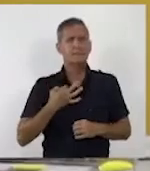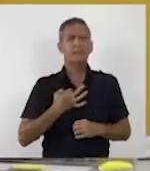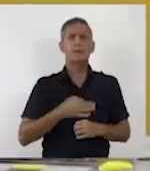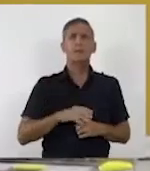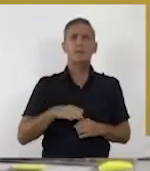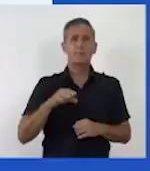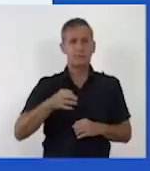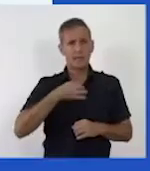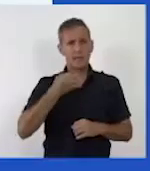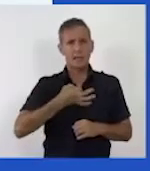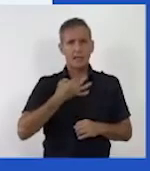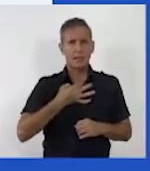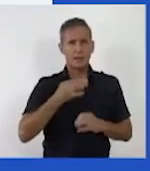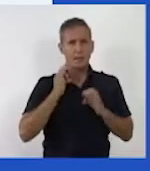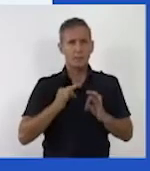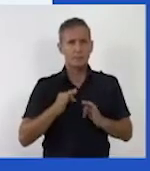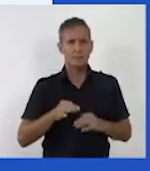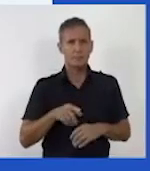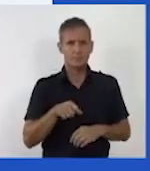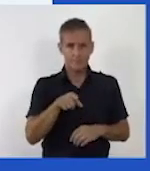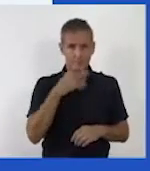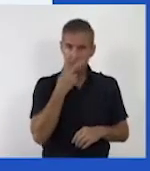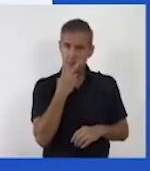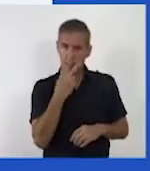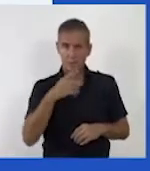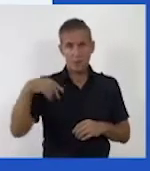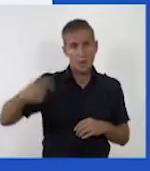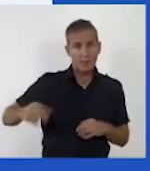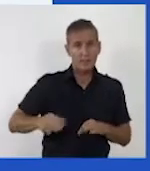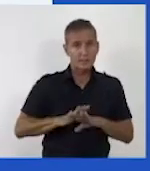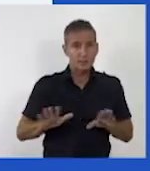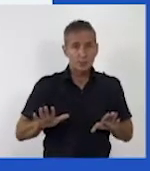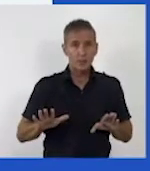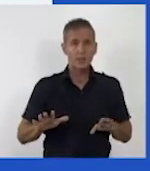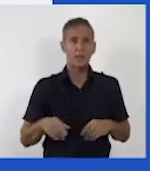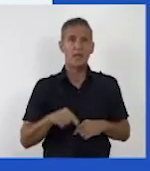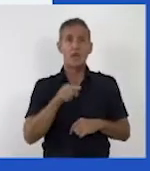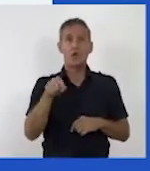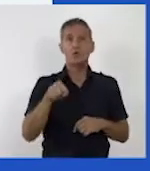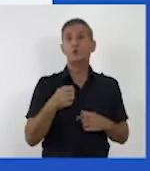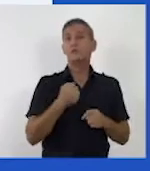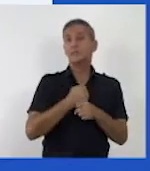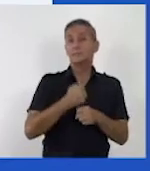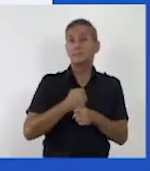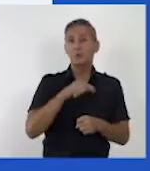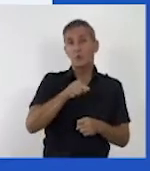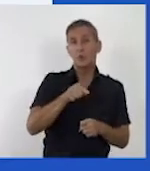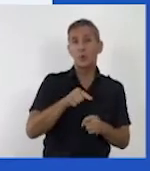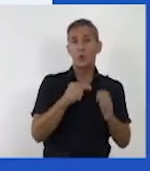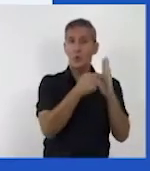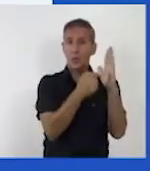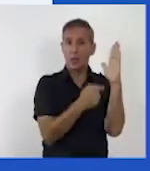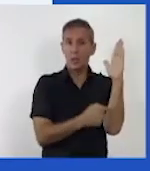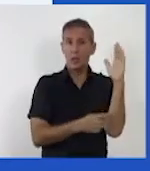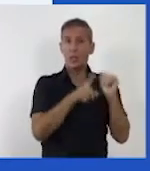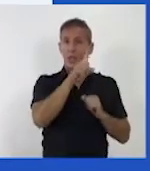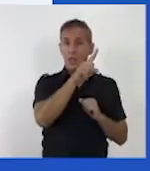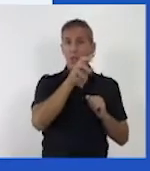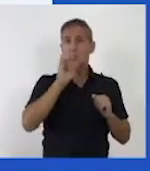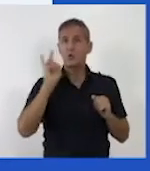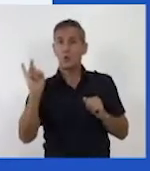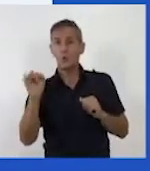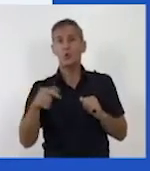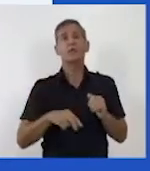español ya ver el ejercicio pues ustedes que van a estar trabajando con estos ejercicios del 1 al 7